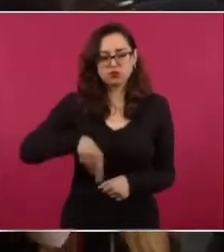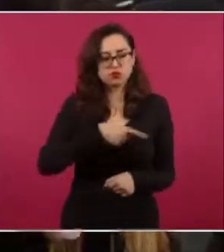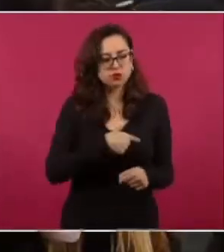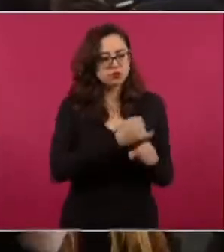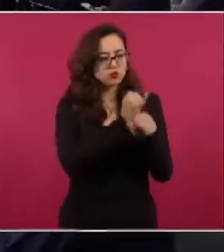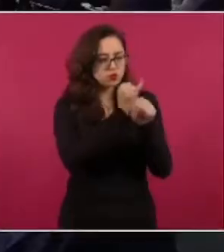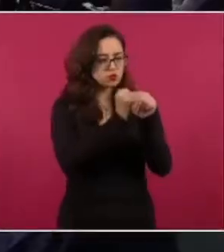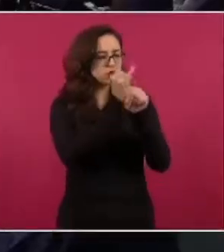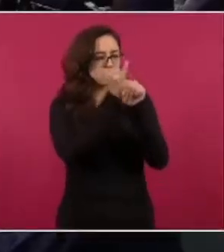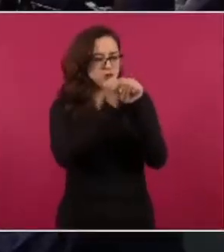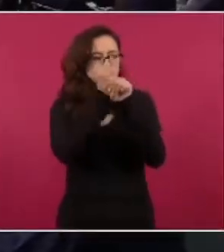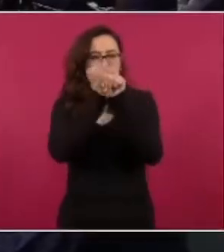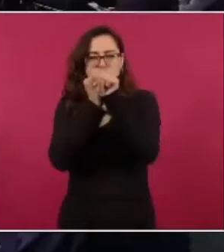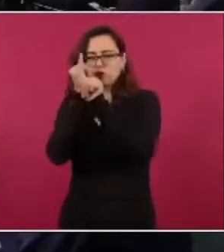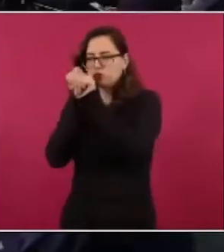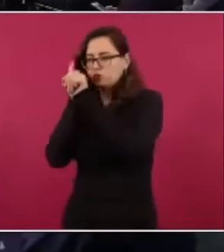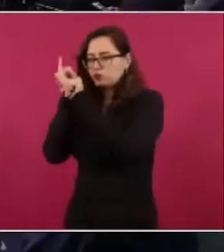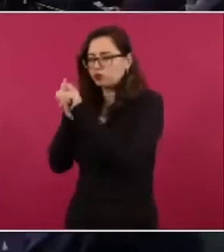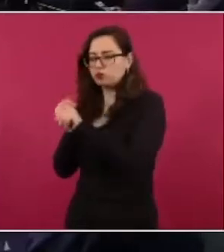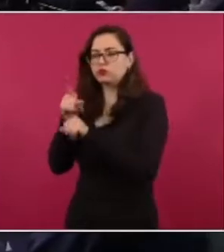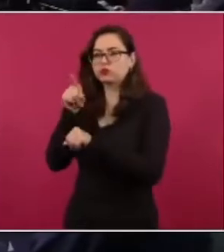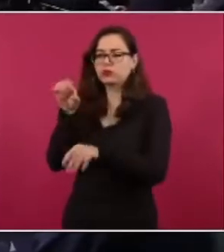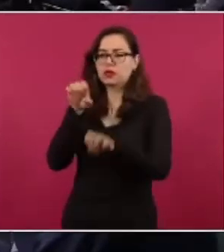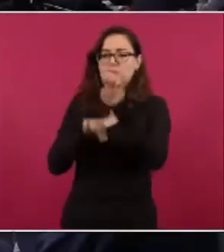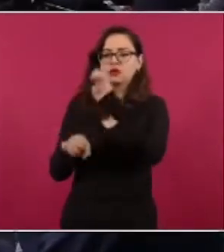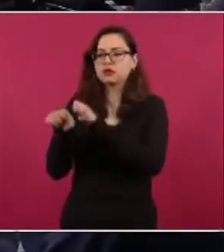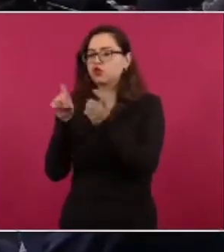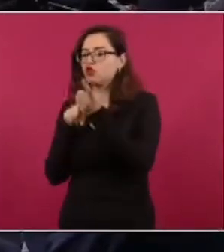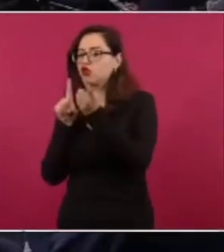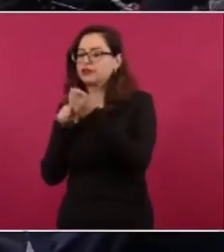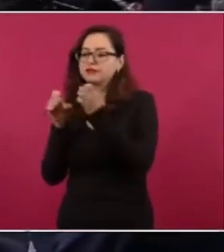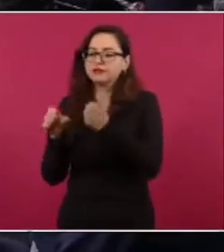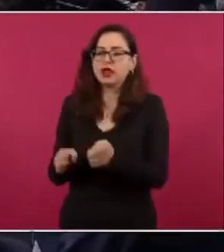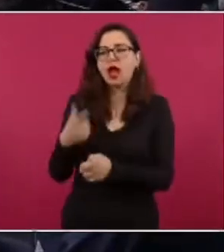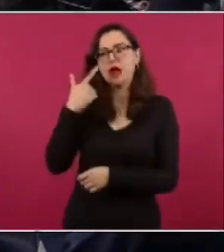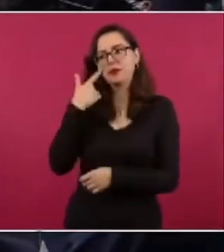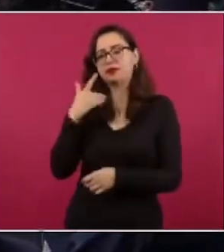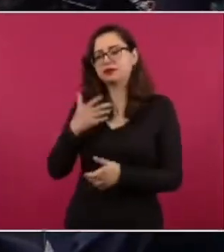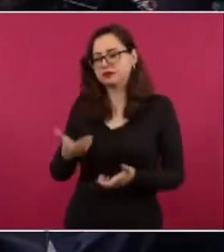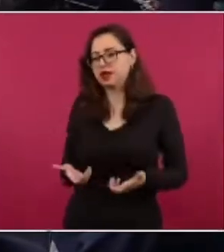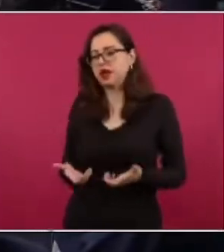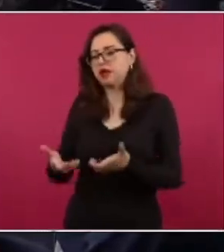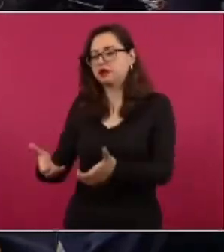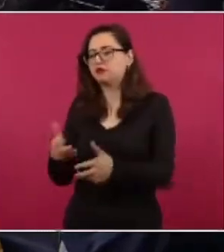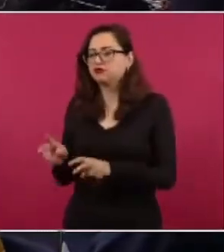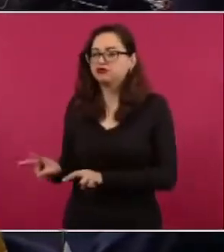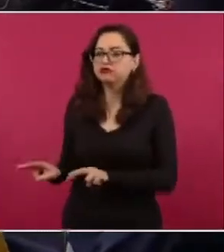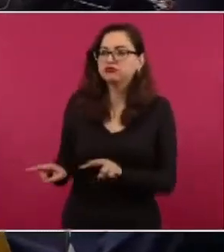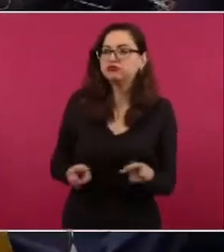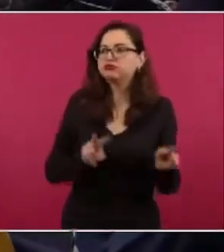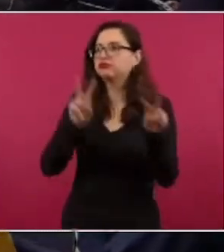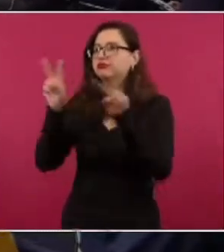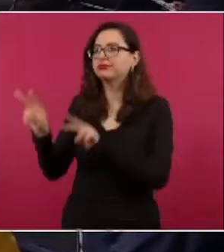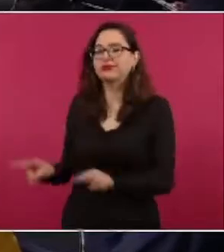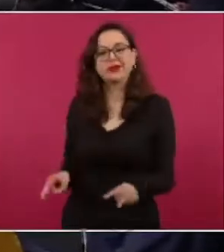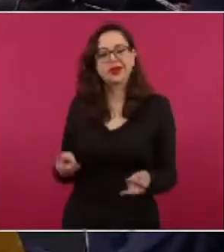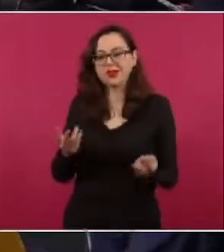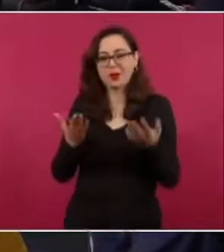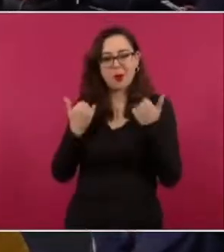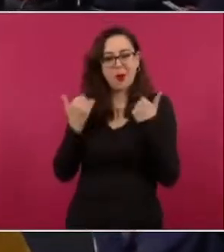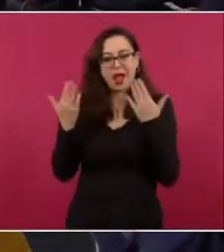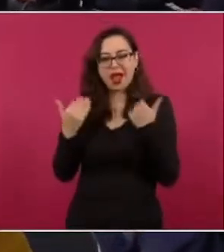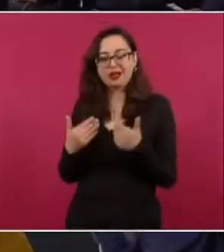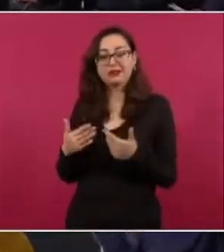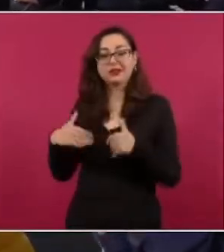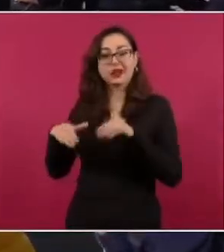la tarea de visitar la dirección de dicha empresa y lo que encontramos fue que la fachada de la dirección es la de una casa.